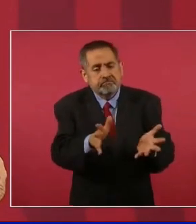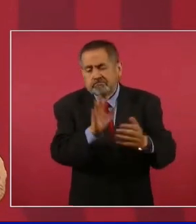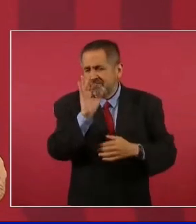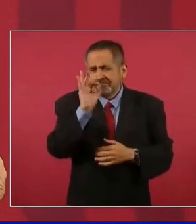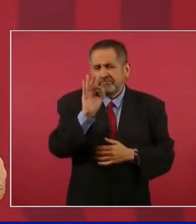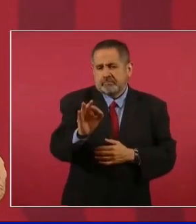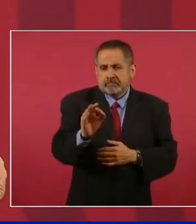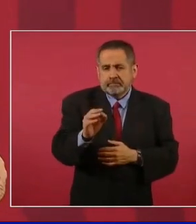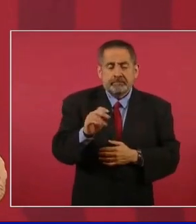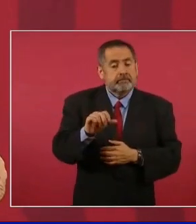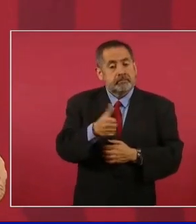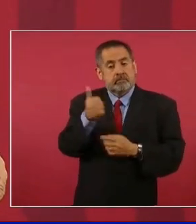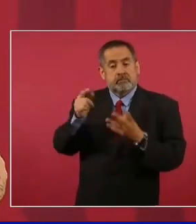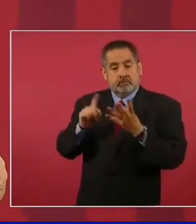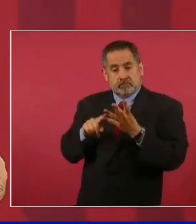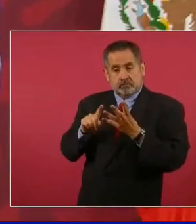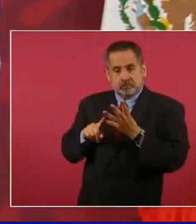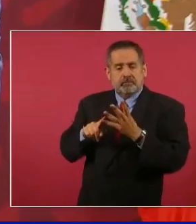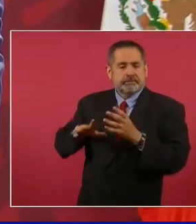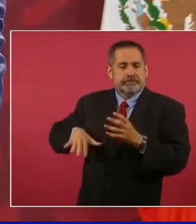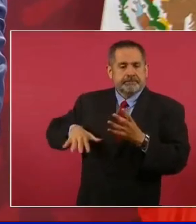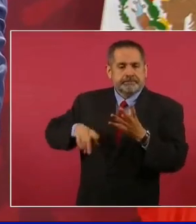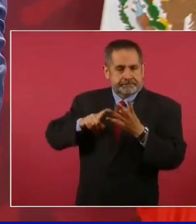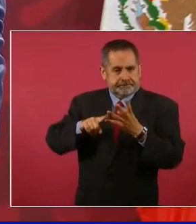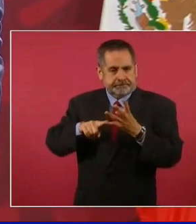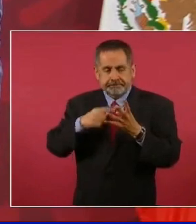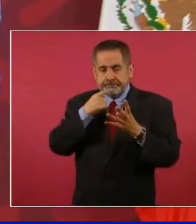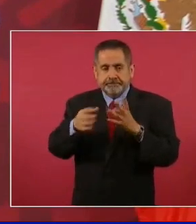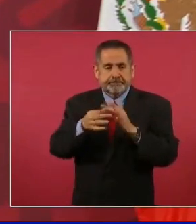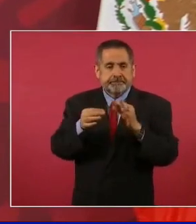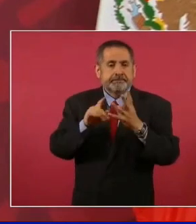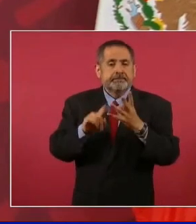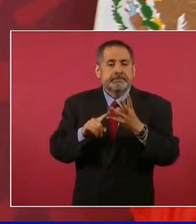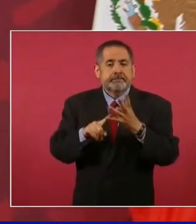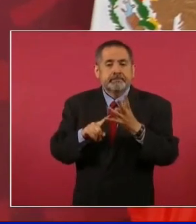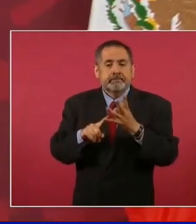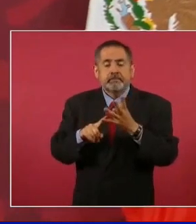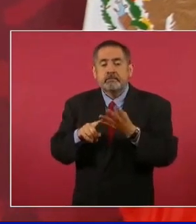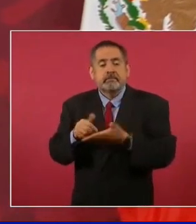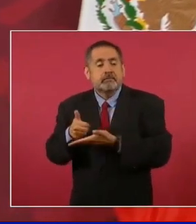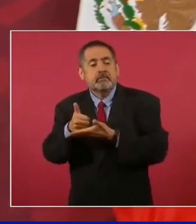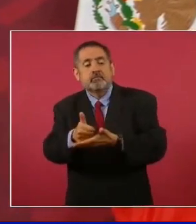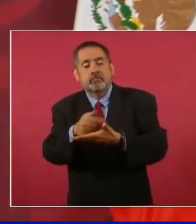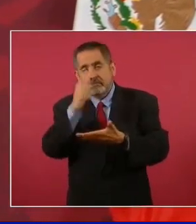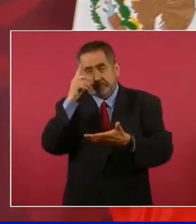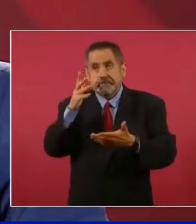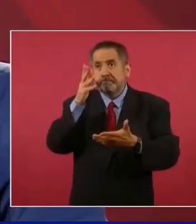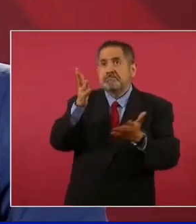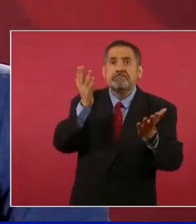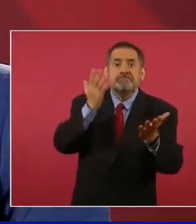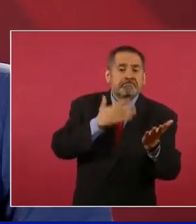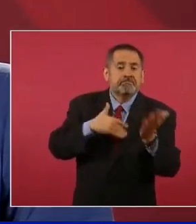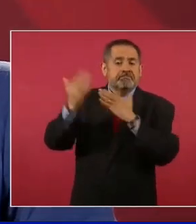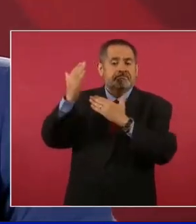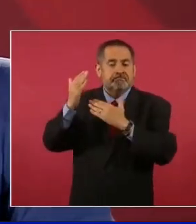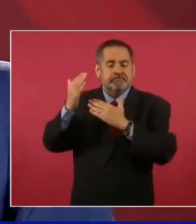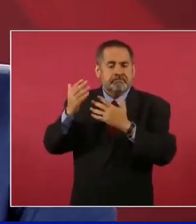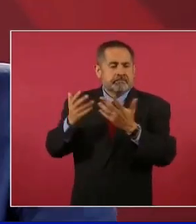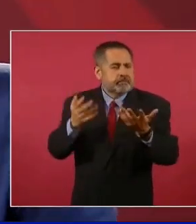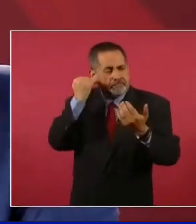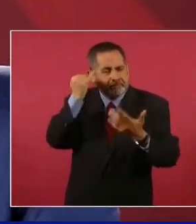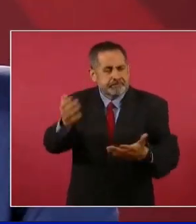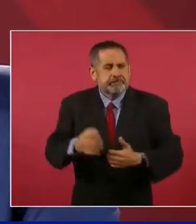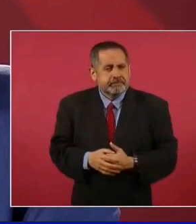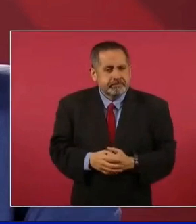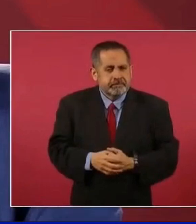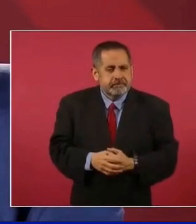Pero esta otra misión a la que hago referencia es la de contribuir al desarrollo. Imagínense